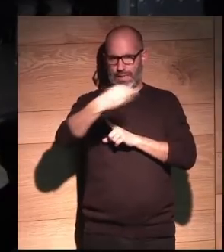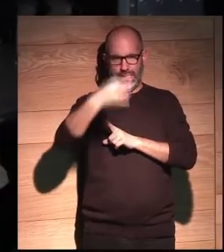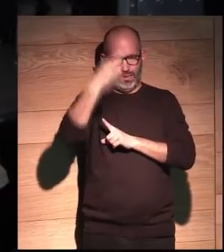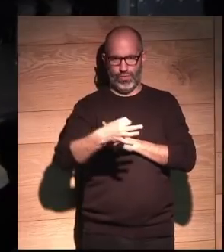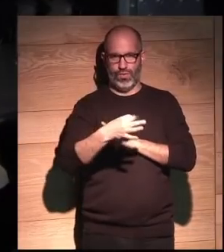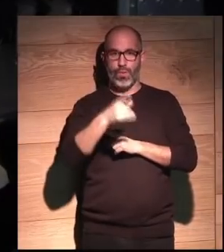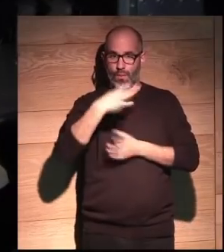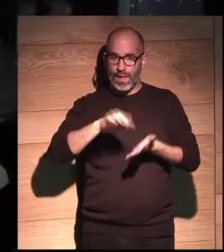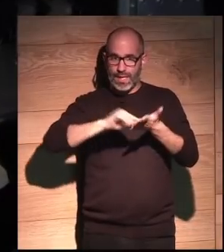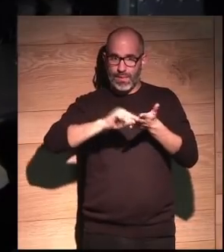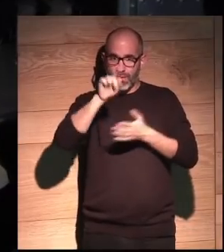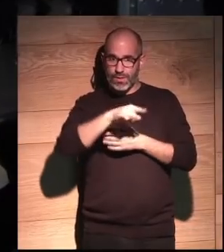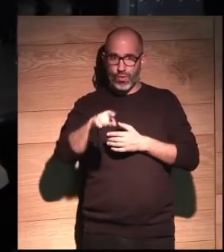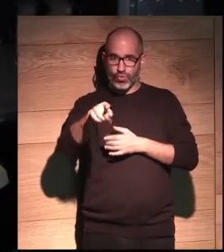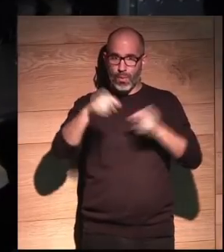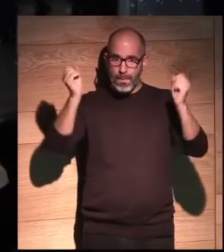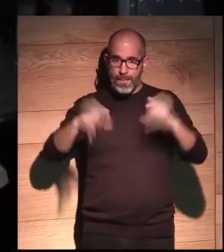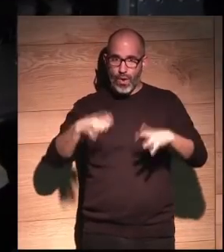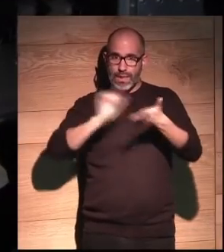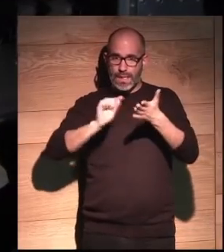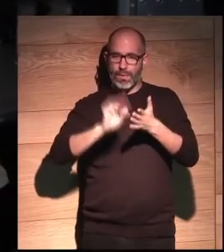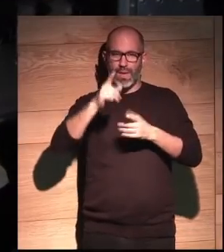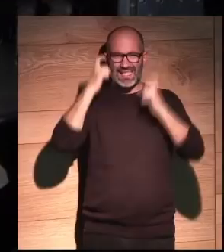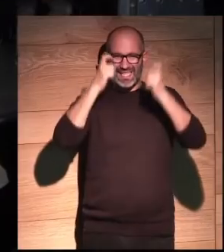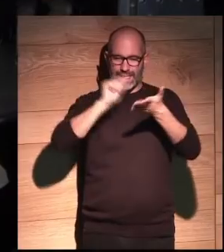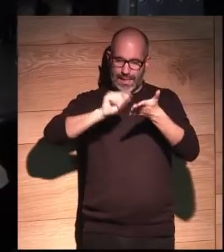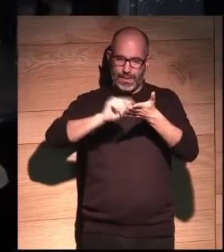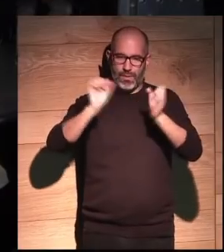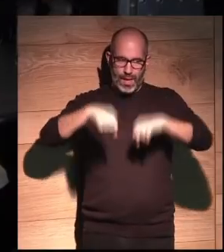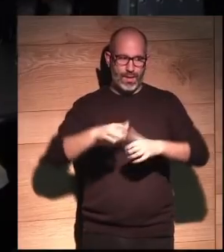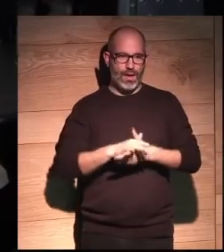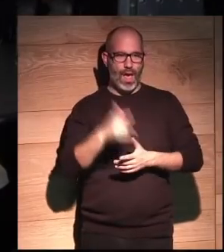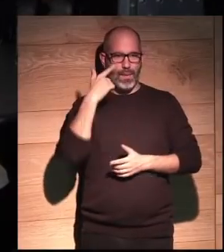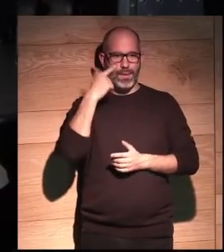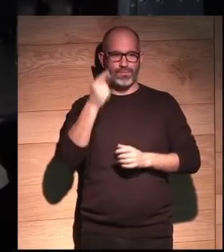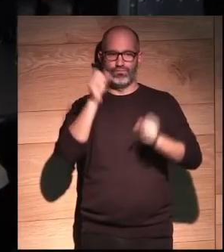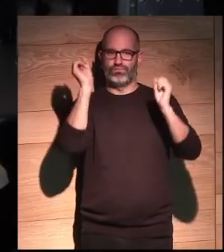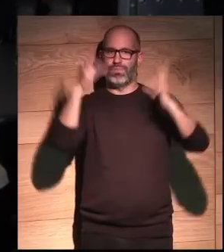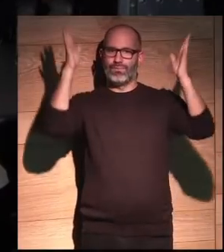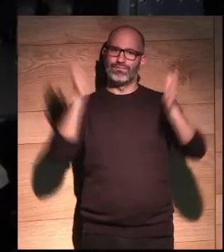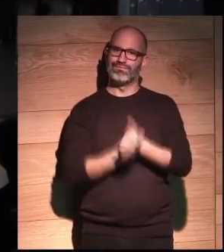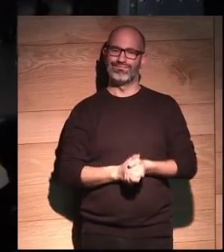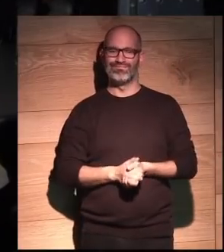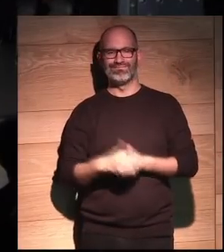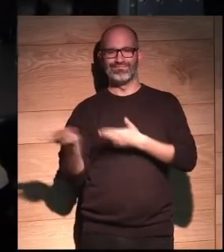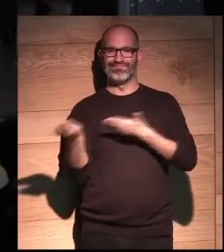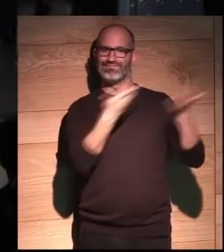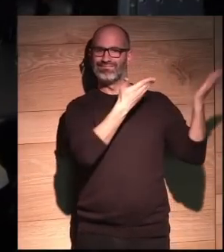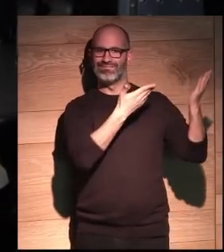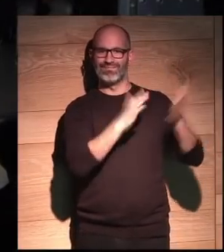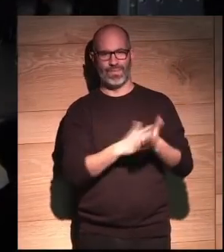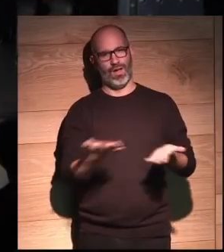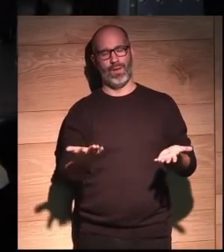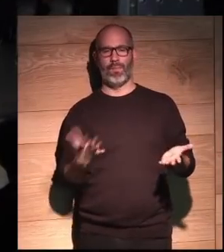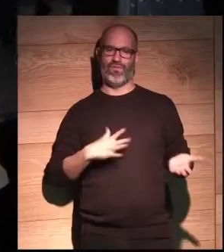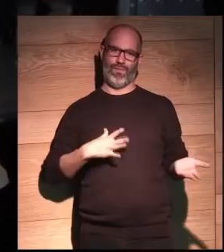escribirlo? Sí, puedo escribirlo. Vamos a ver si ¿Eres mago y lo escribes? Voy a intentar escribirlo, a ver. A ver. ¿Hago así? Mira. No, lactuca no. Sativa. Hombre, pero, o sea, no me